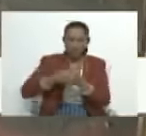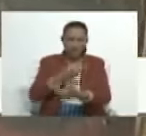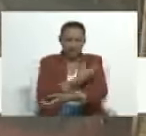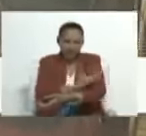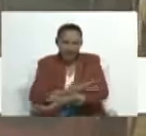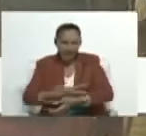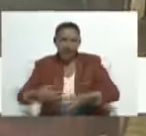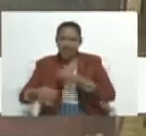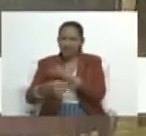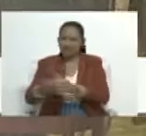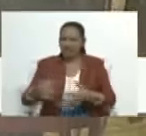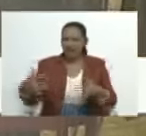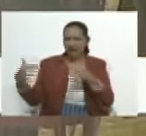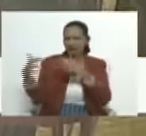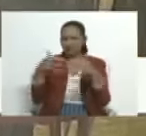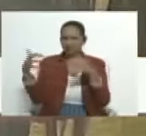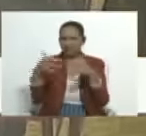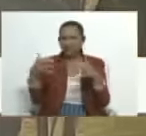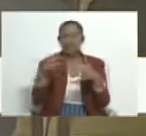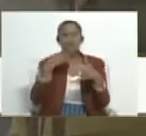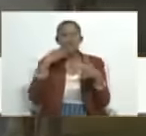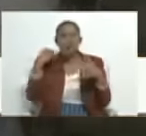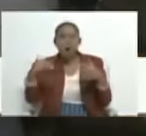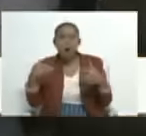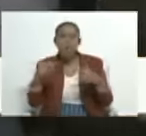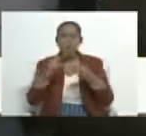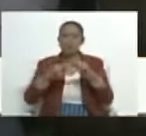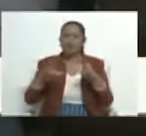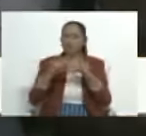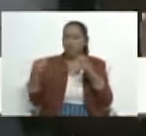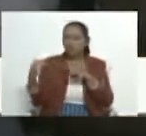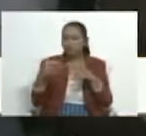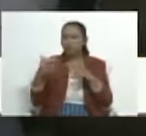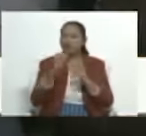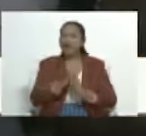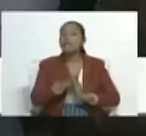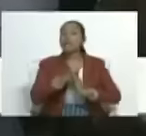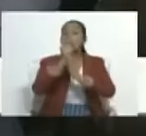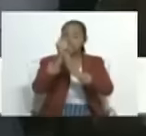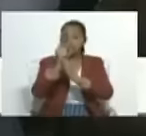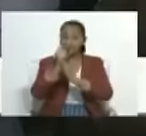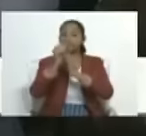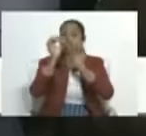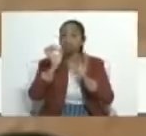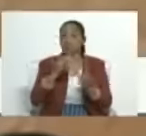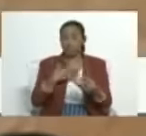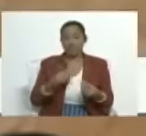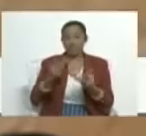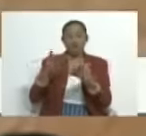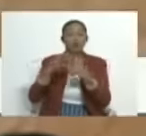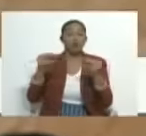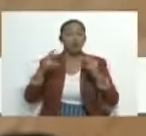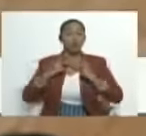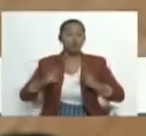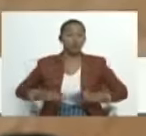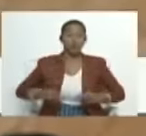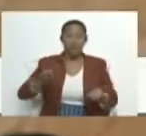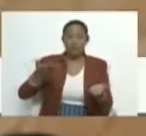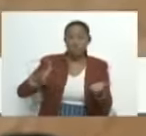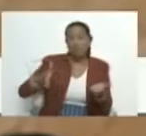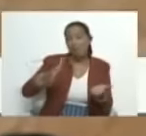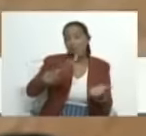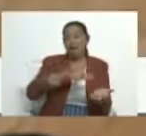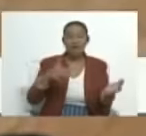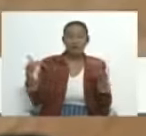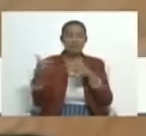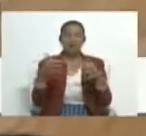jóvenes que ofrendaron su vida, de nuestros mártires, héroes y heroínas que ofrendaron su vida por lo más grande que